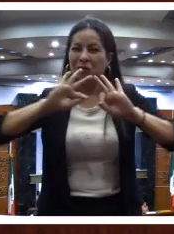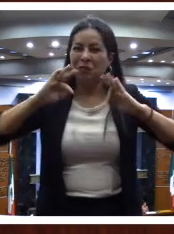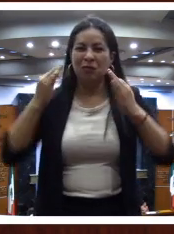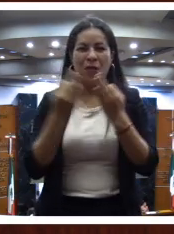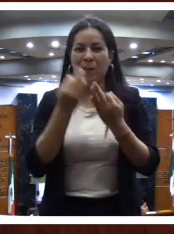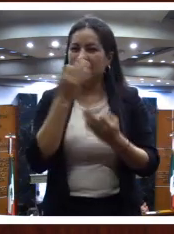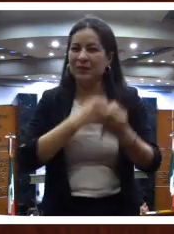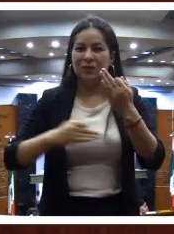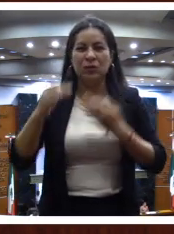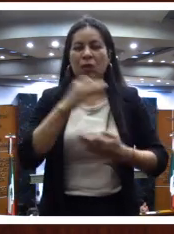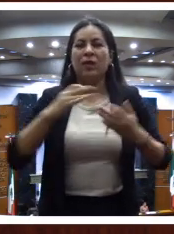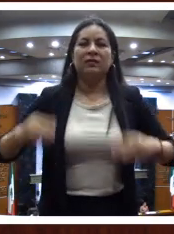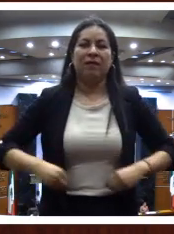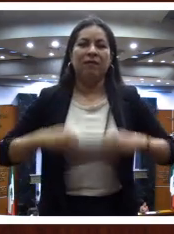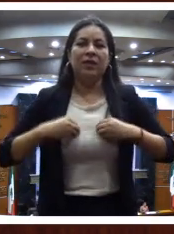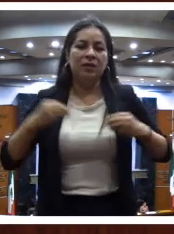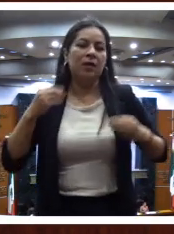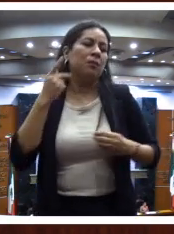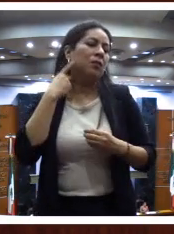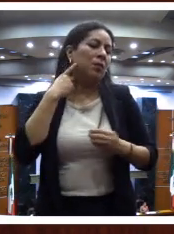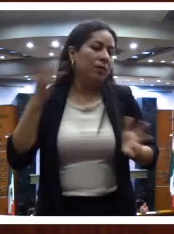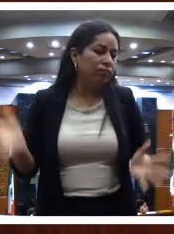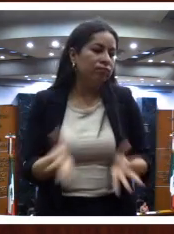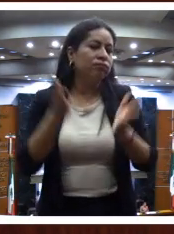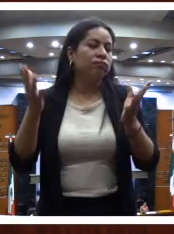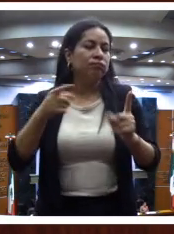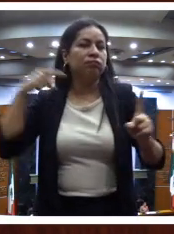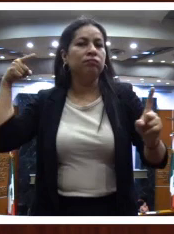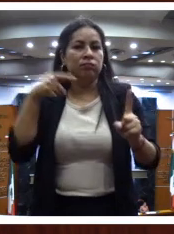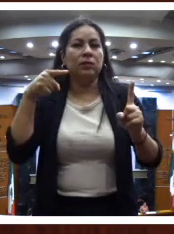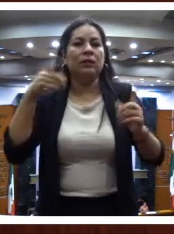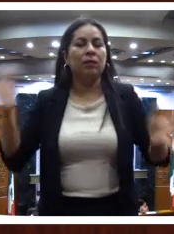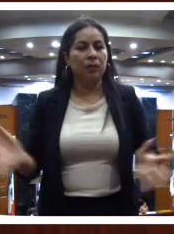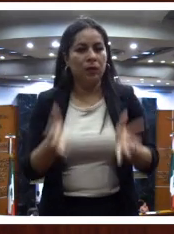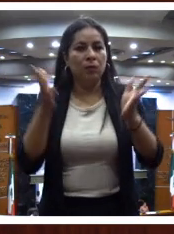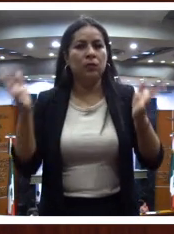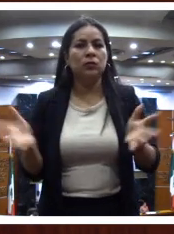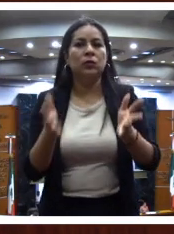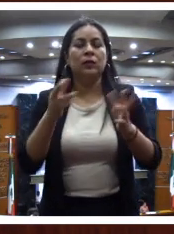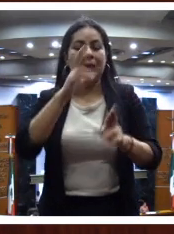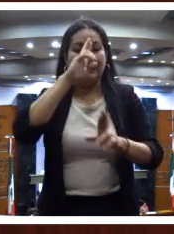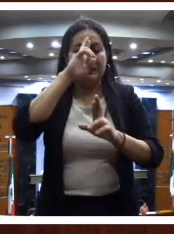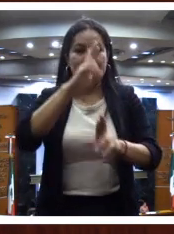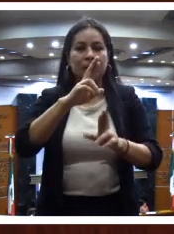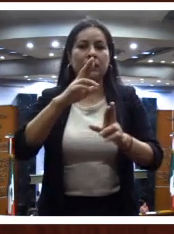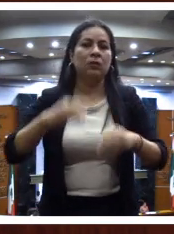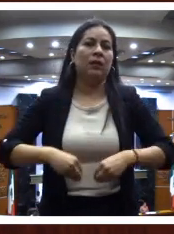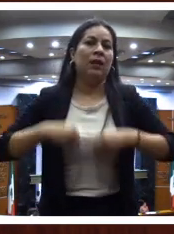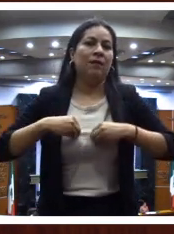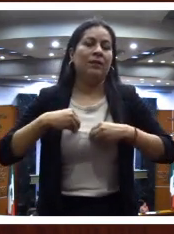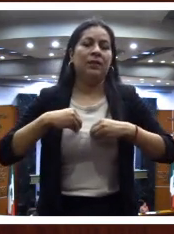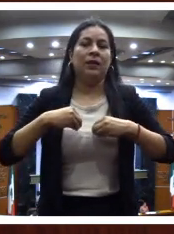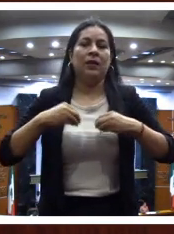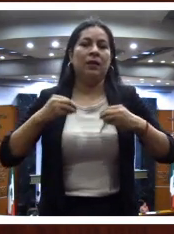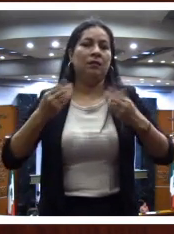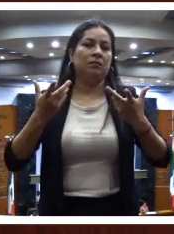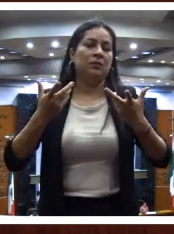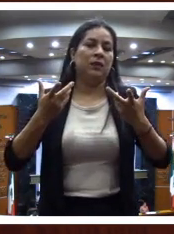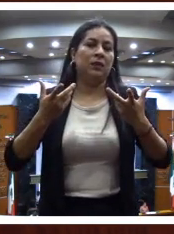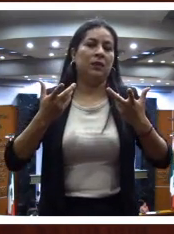vida promoviendo políticas públicas enfocadas a la promoción del respeto a la vida de los seres